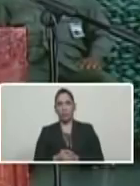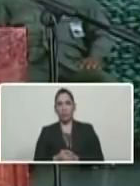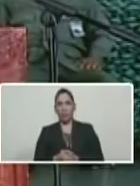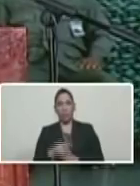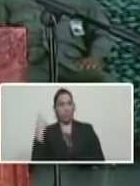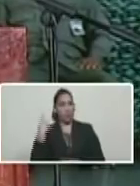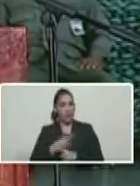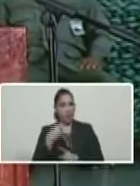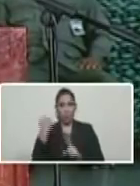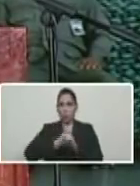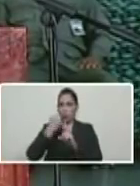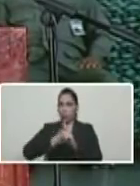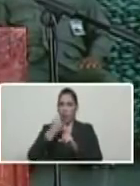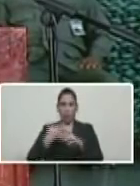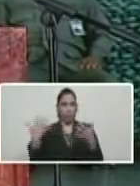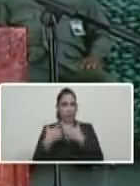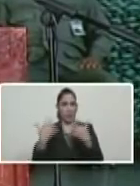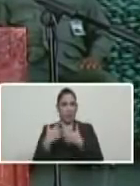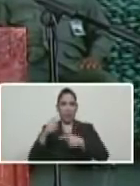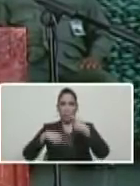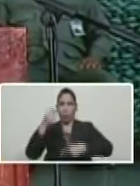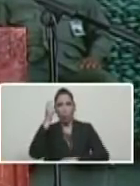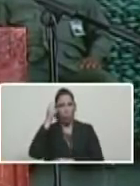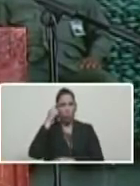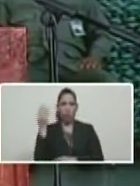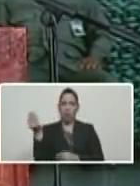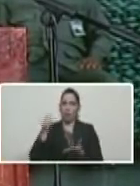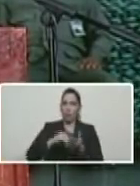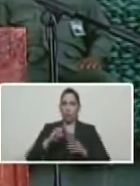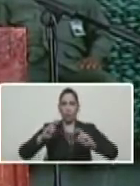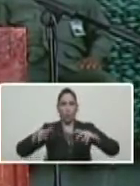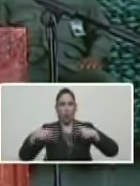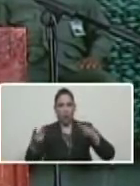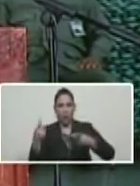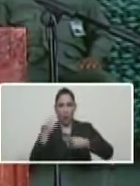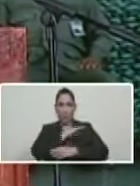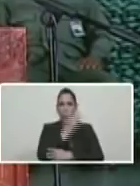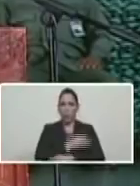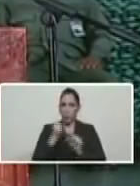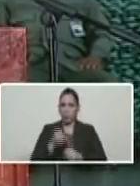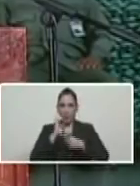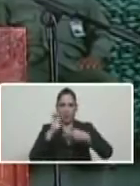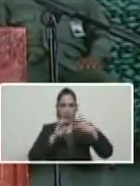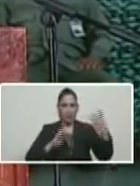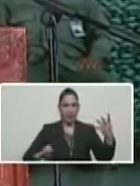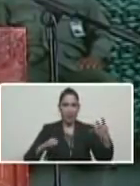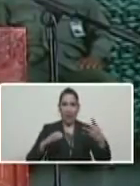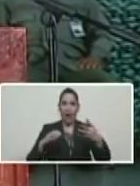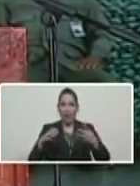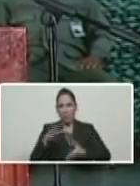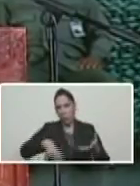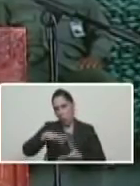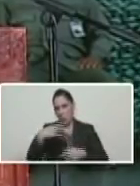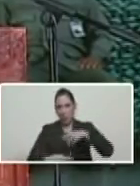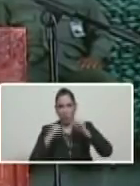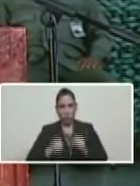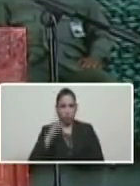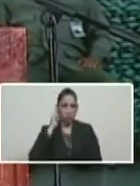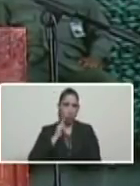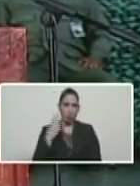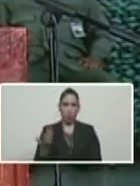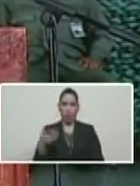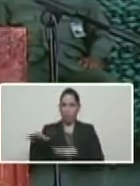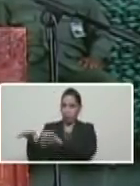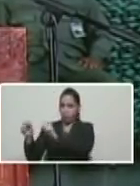una guerra multiespectral que cada día muta y genera nuevas y poderosas estrategias que penetran la revolución bolivariana. El